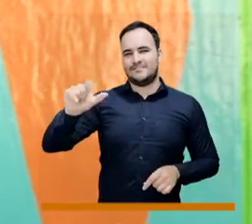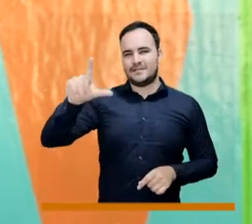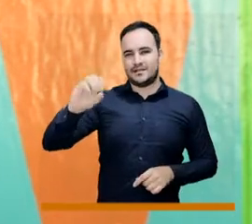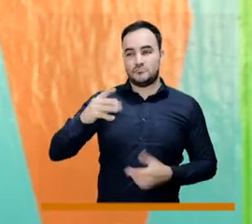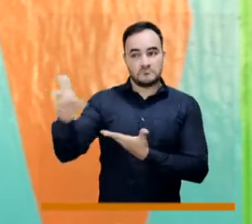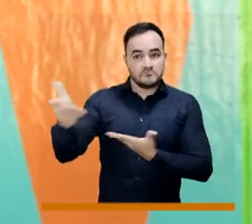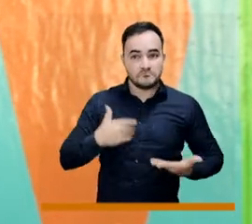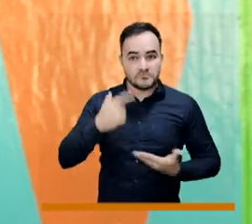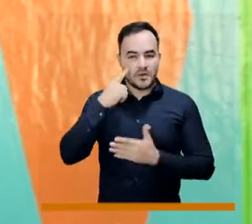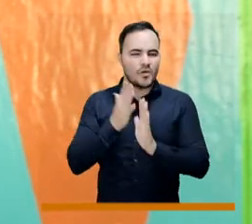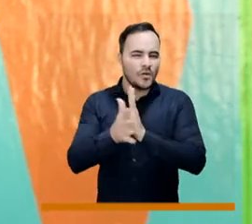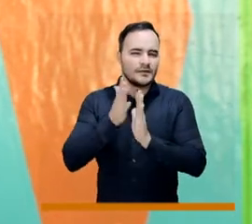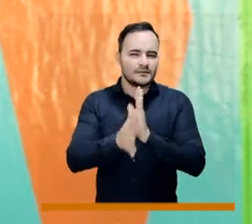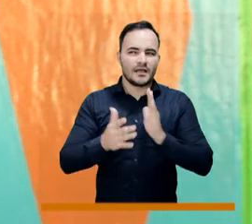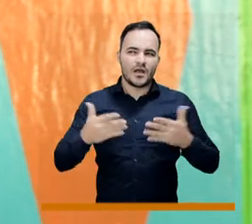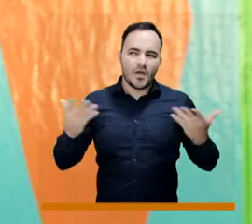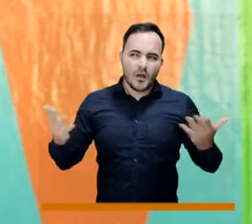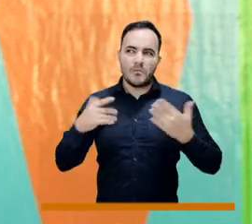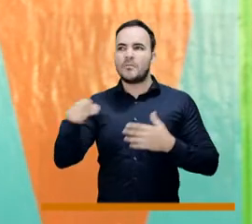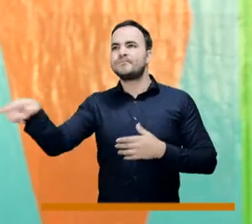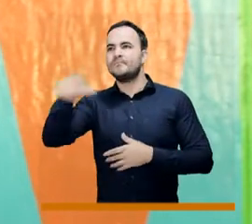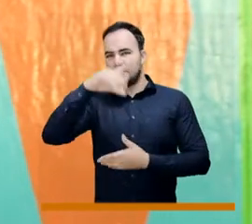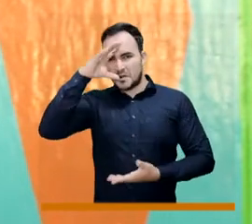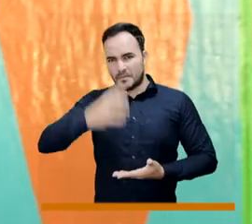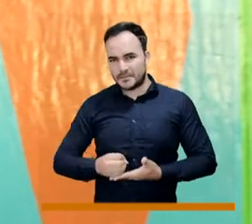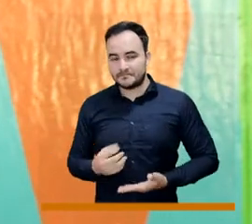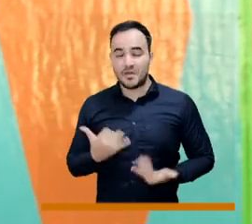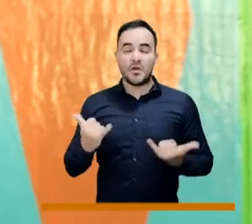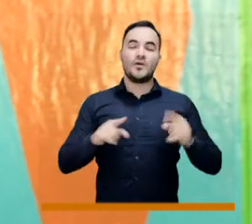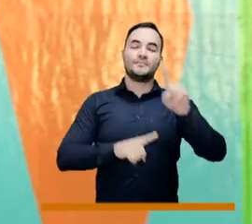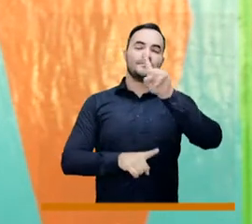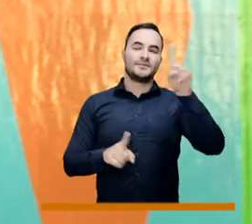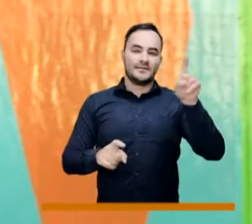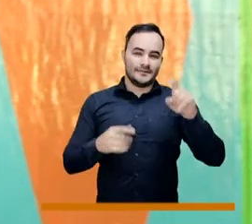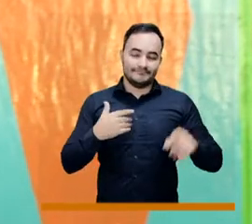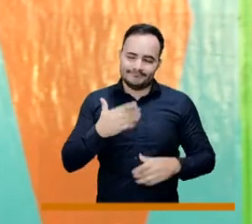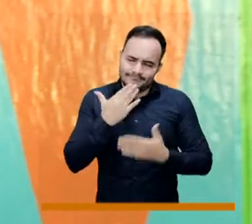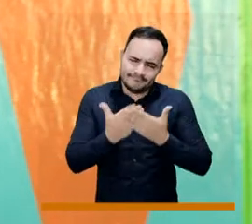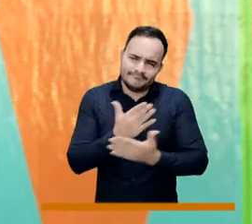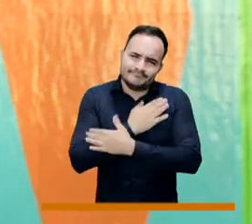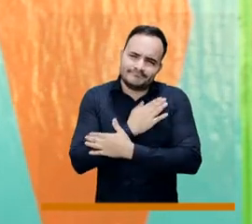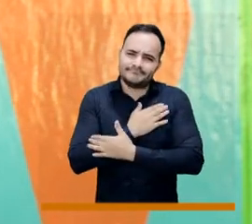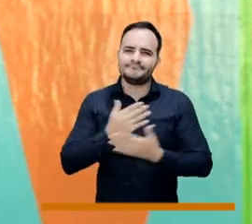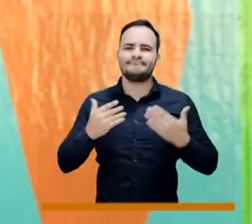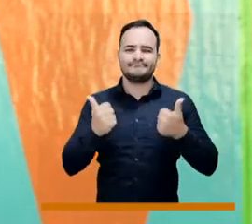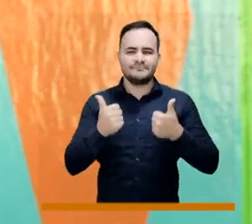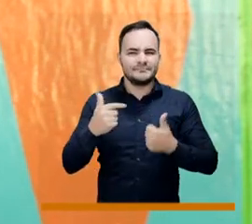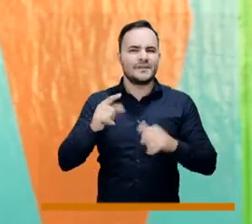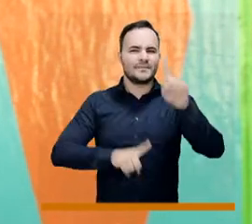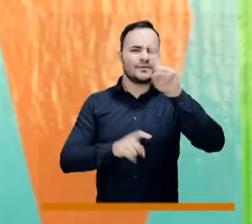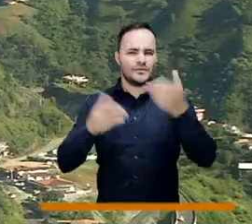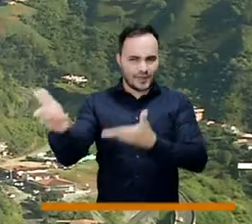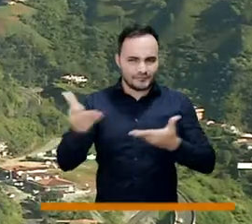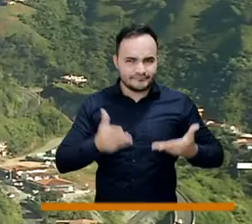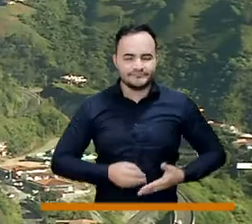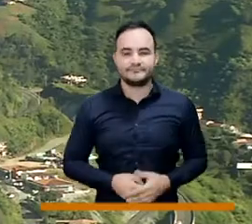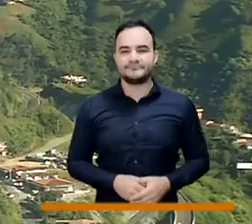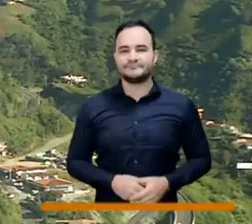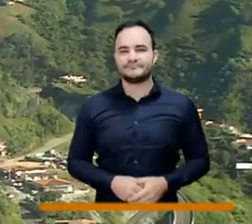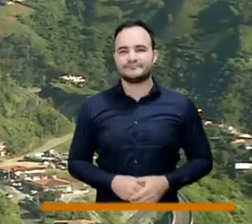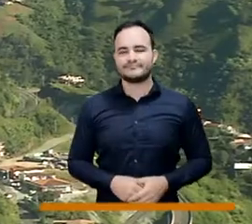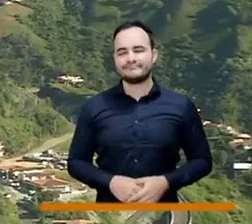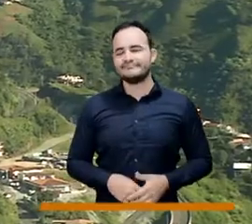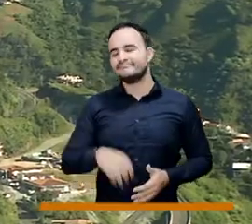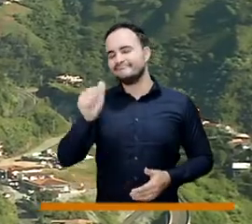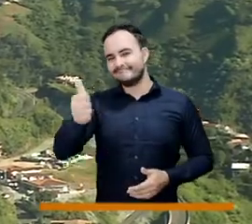propuesto desde este programa. La pregunta de hoy, Camilo, como siempre, un gusto compartir con usted De Frente a la Gente.